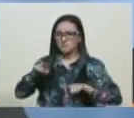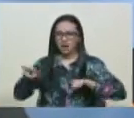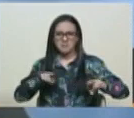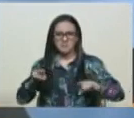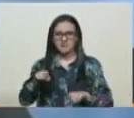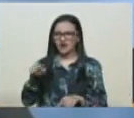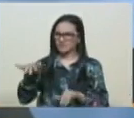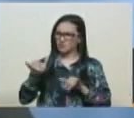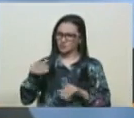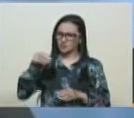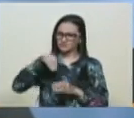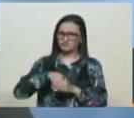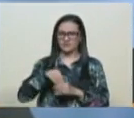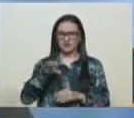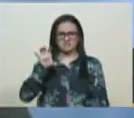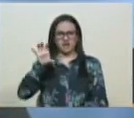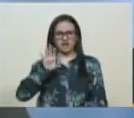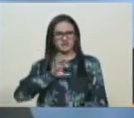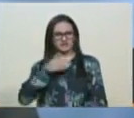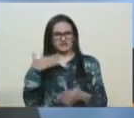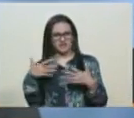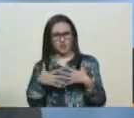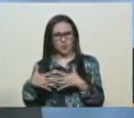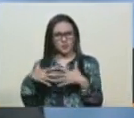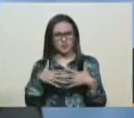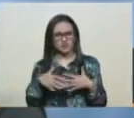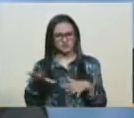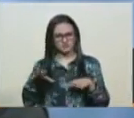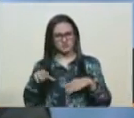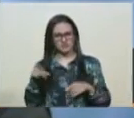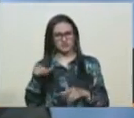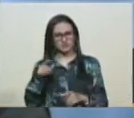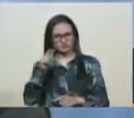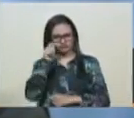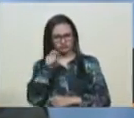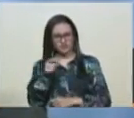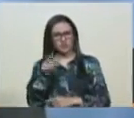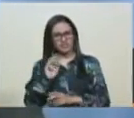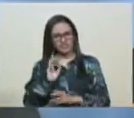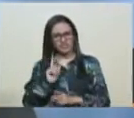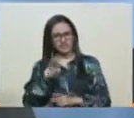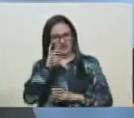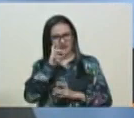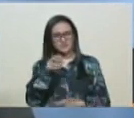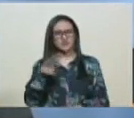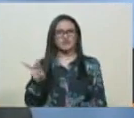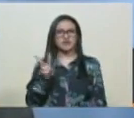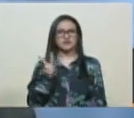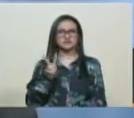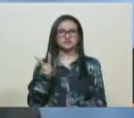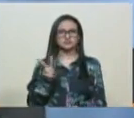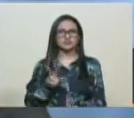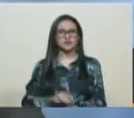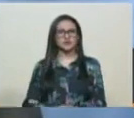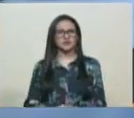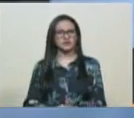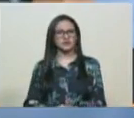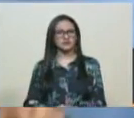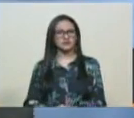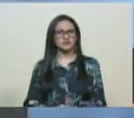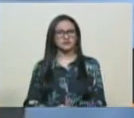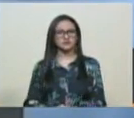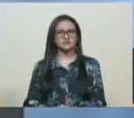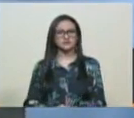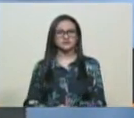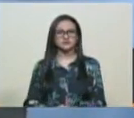gobierna su propio país. De manera que pedimos respeto a Venezuela, al pueblo de Venezuela. We have looked to